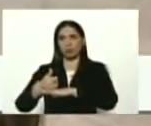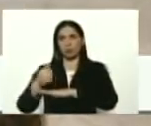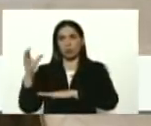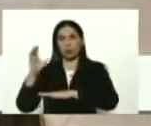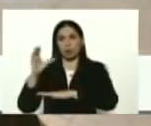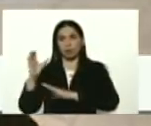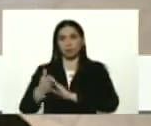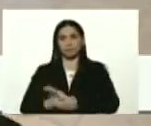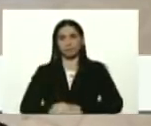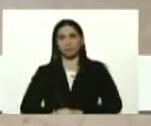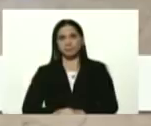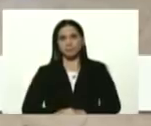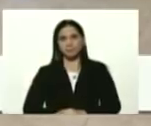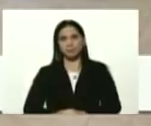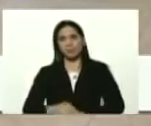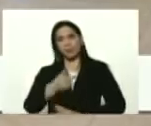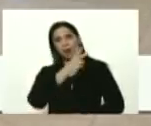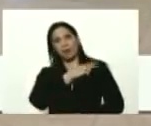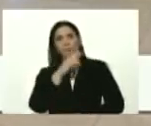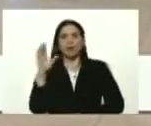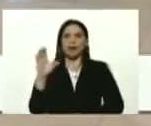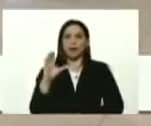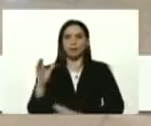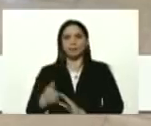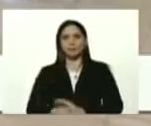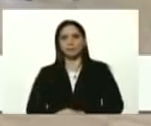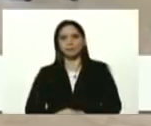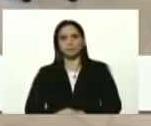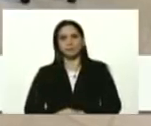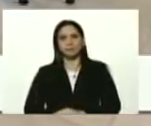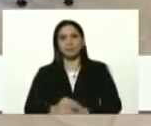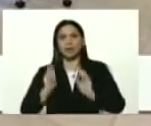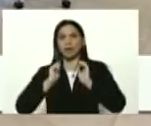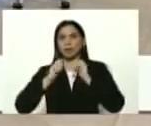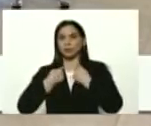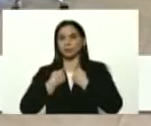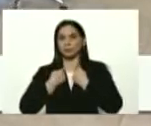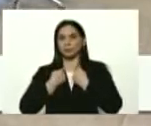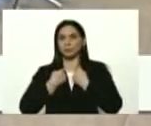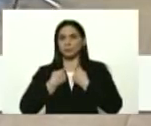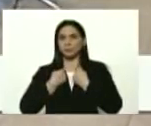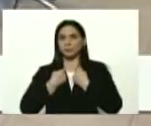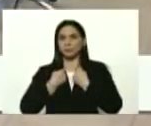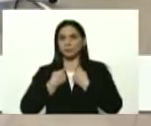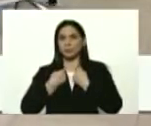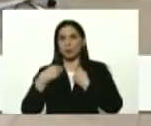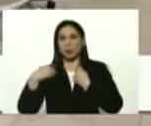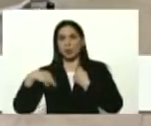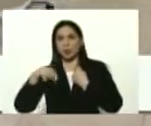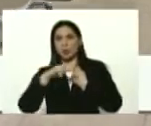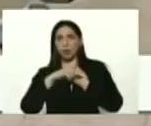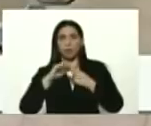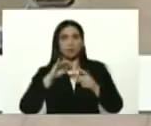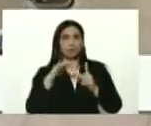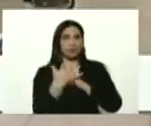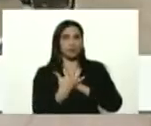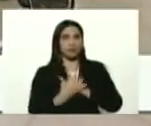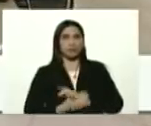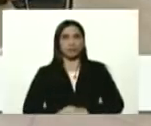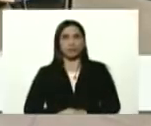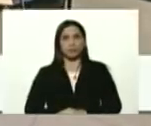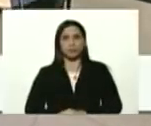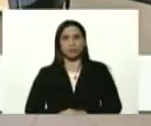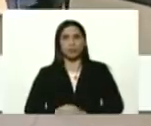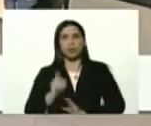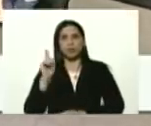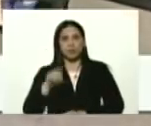Caracas, la jefa de Caracas, pues, Aristóbulo. Estamos rodeados, Aristóbulo. Y